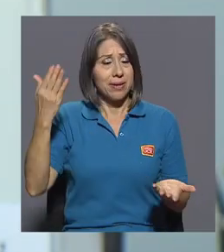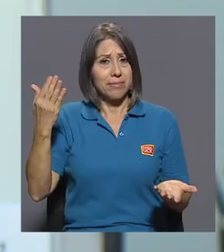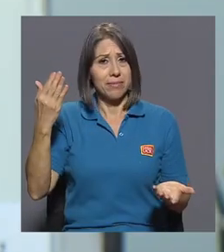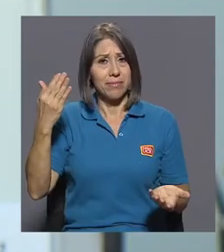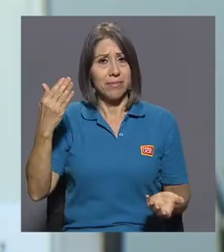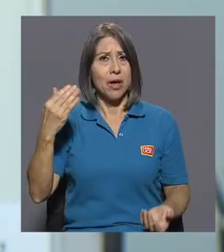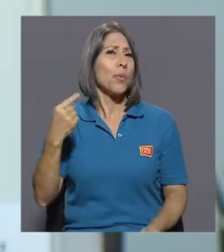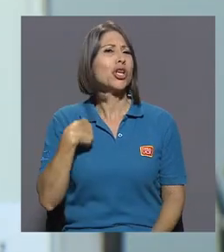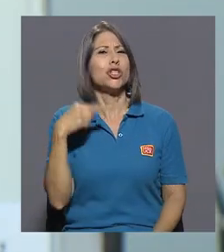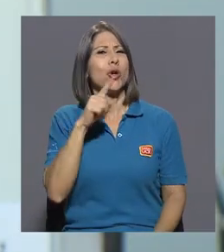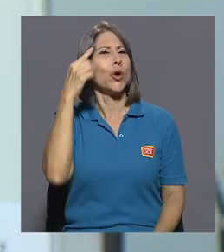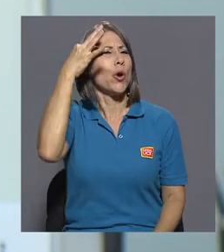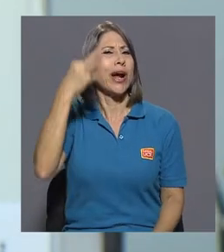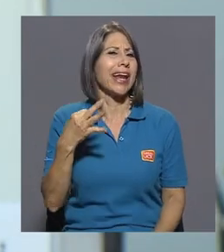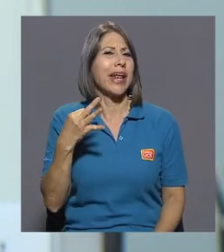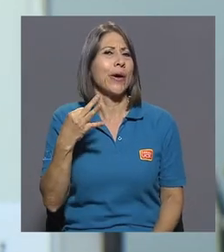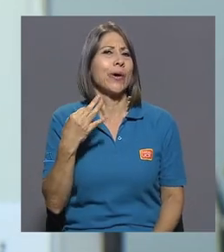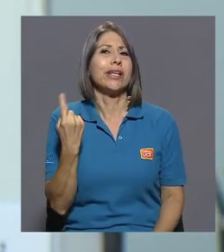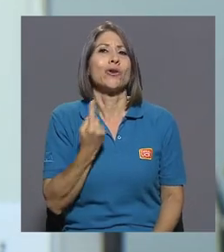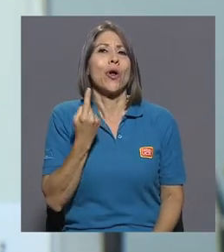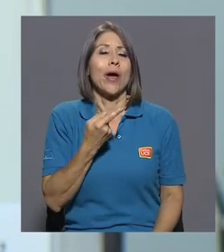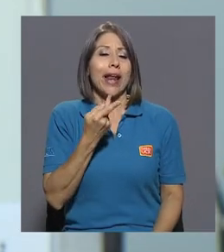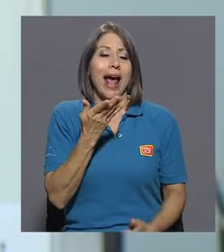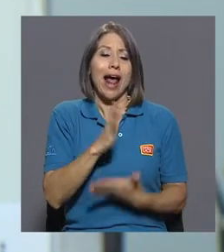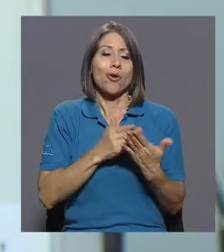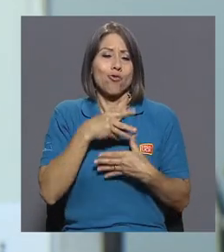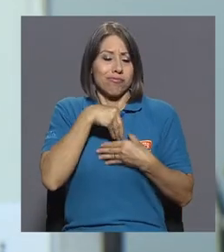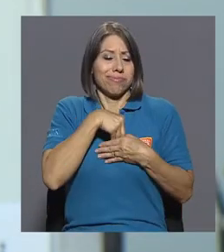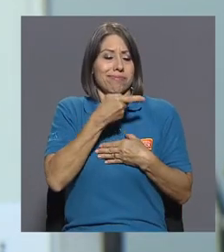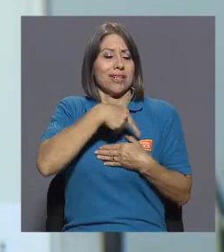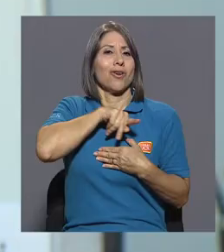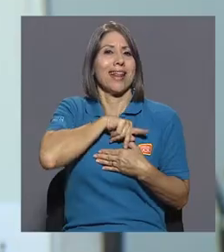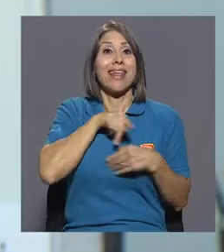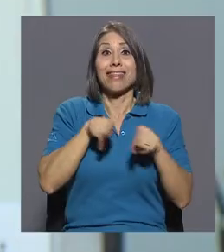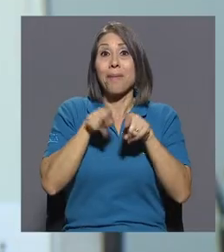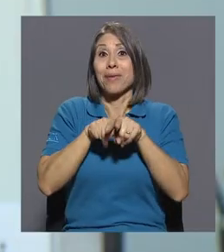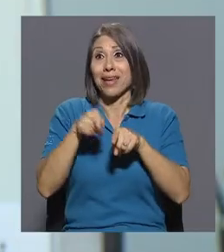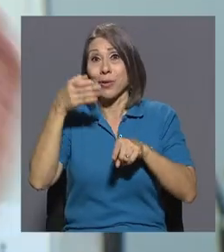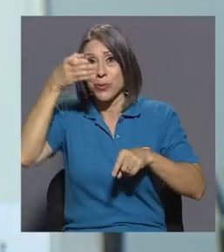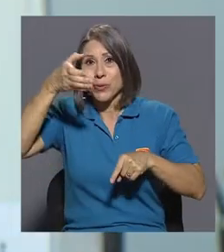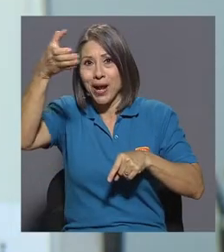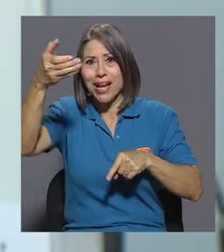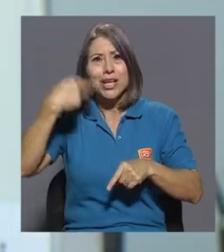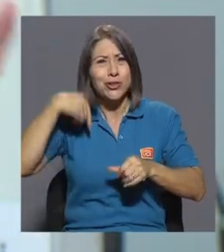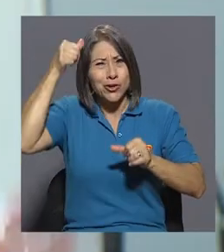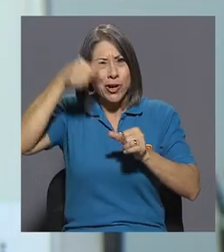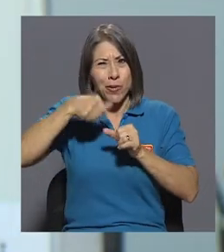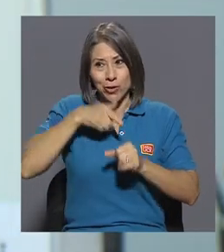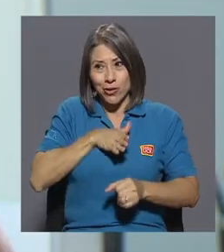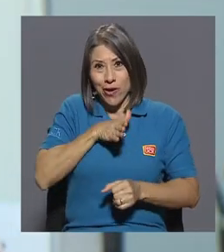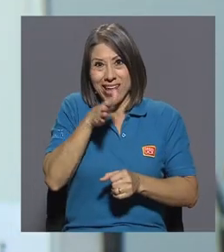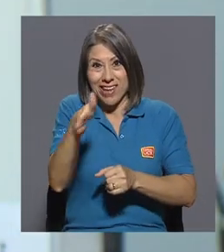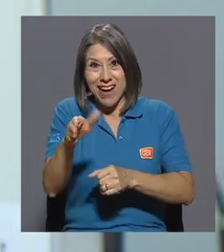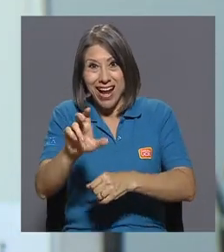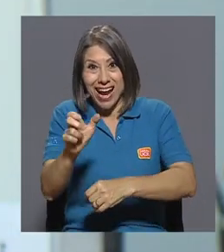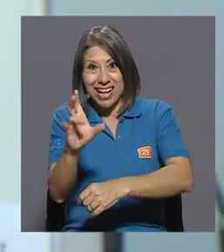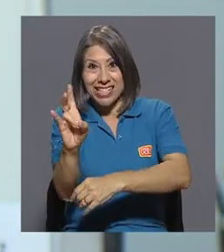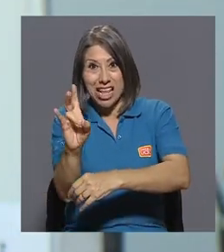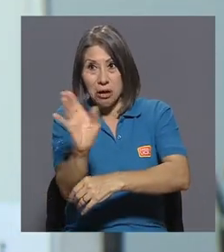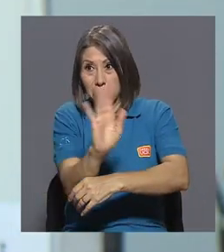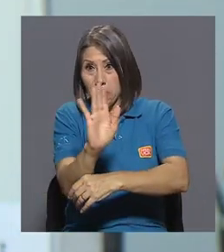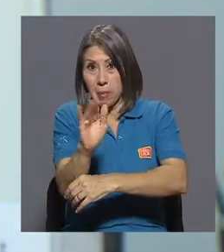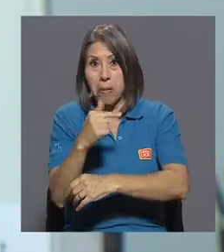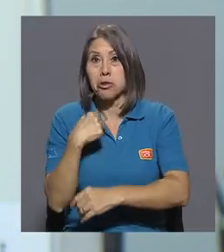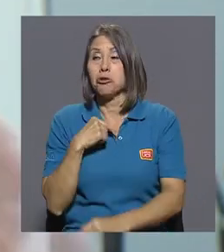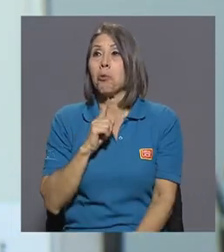solo personalidad, era también una cuestión cultural. Yo me recuerdo que yo llegaba al canal y yo no le hablaba a nadie. Yo andaba con mis anteojos y mi café. Y